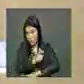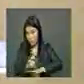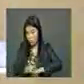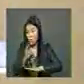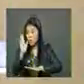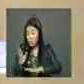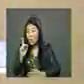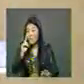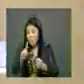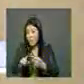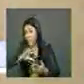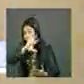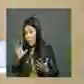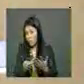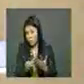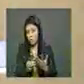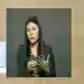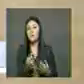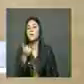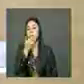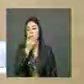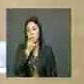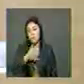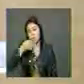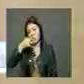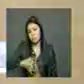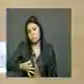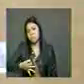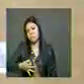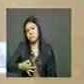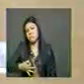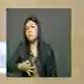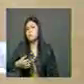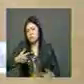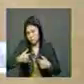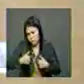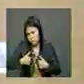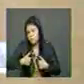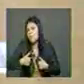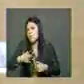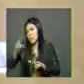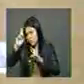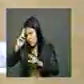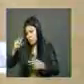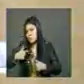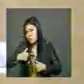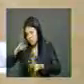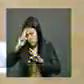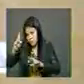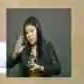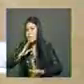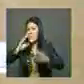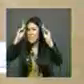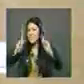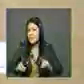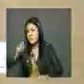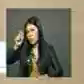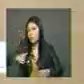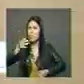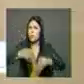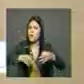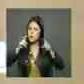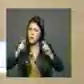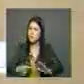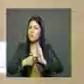Nación, técnicamente estimamos respetuosamente que la decisión del juez constitucional debe ser la de